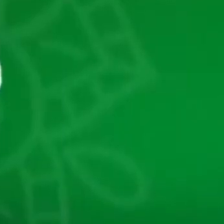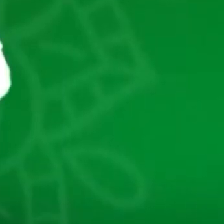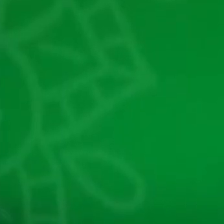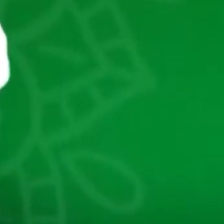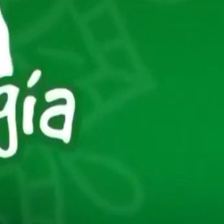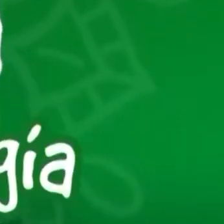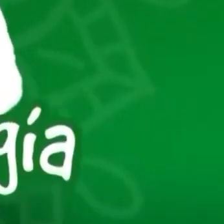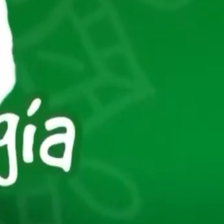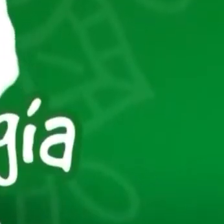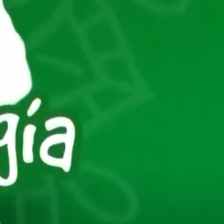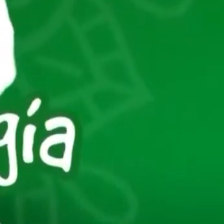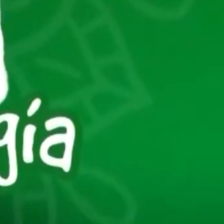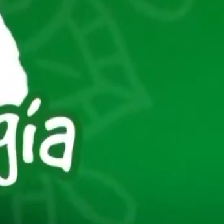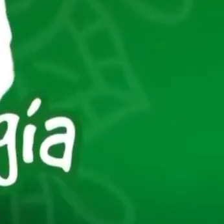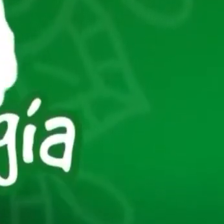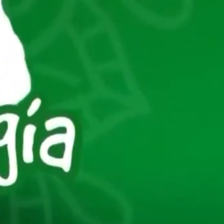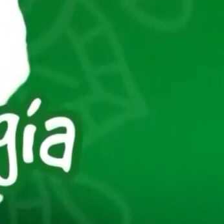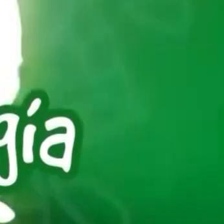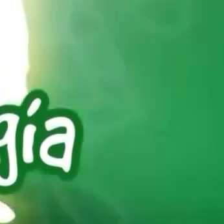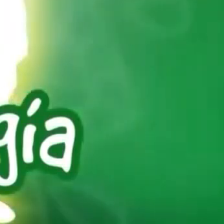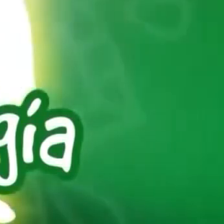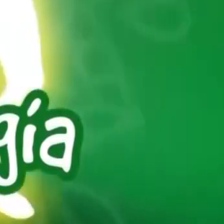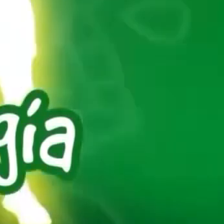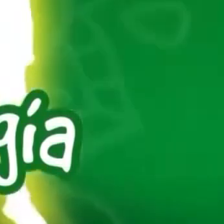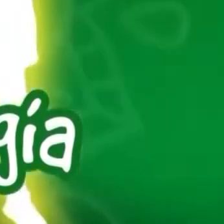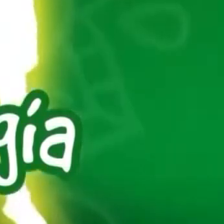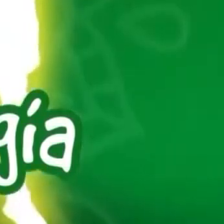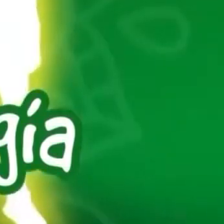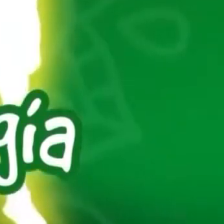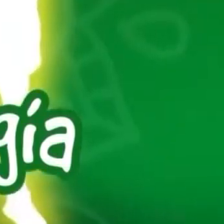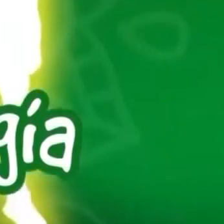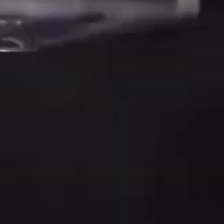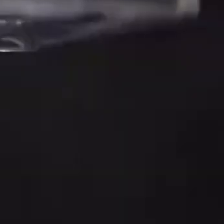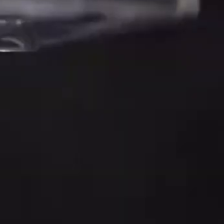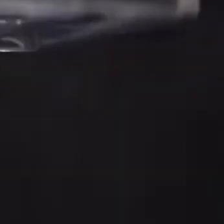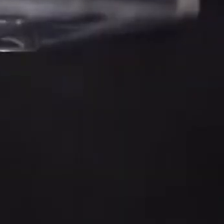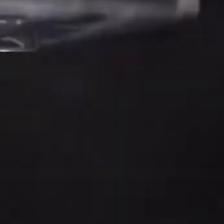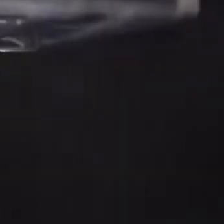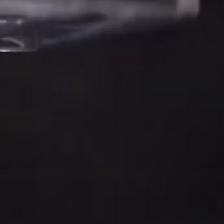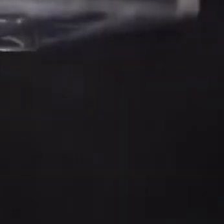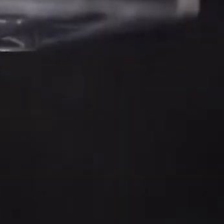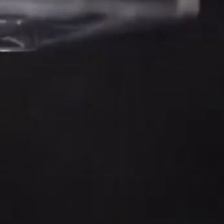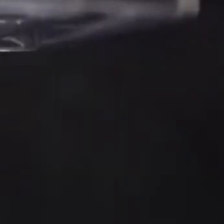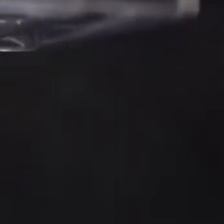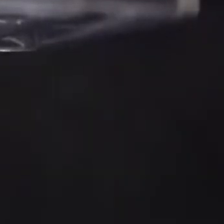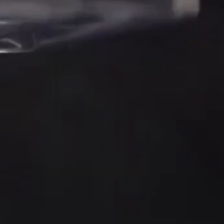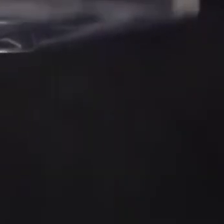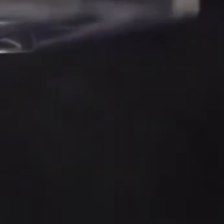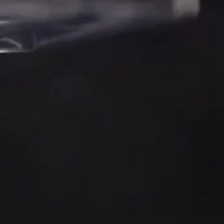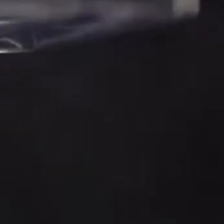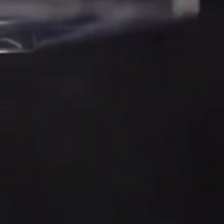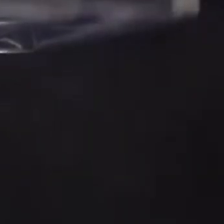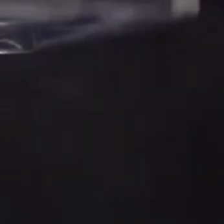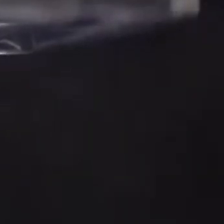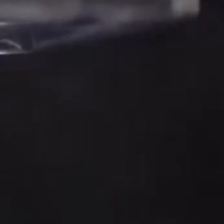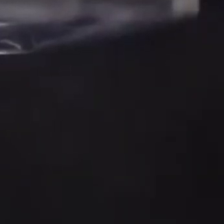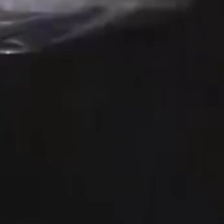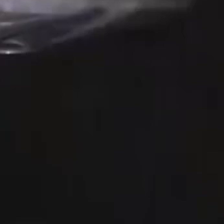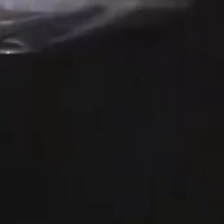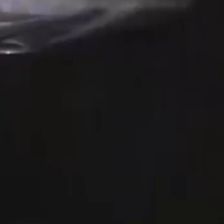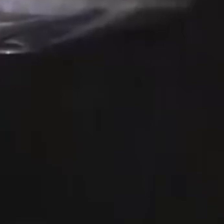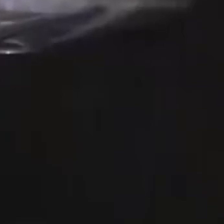que coadyuvan en la prevención de enfermedades degenerativas y fortalecen el sistema inmunológico. En Productos Naturales Dr.